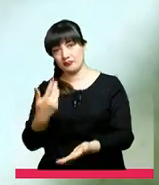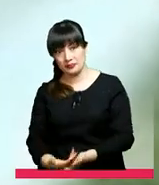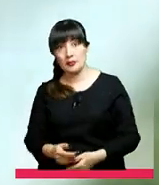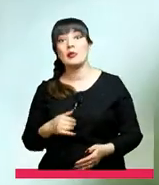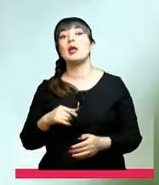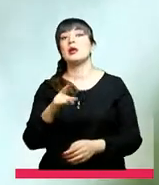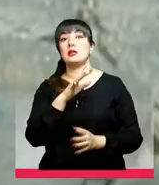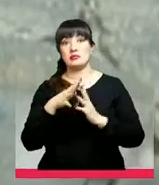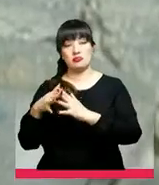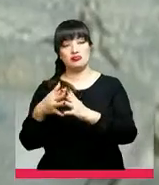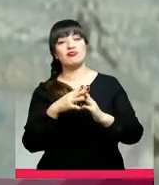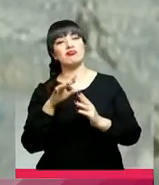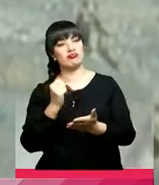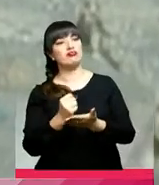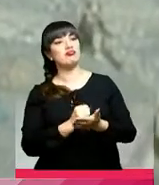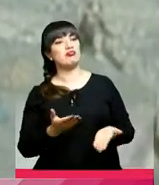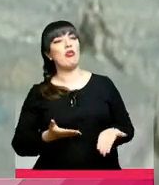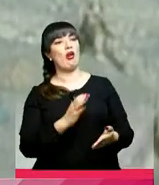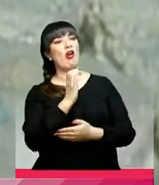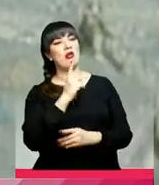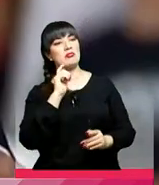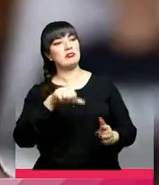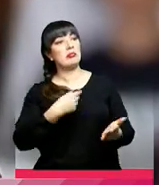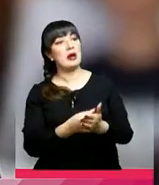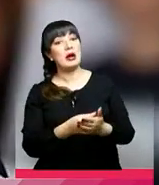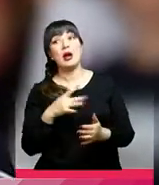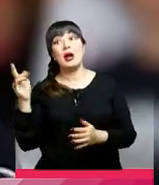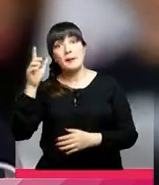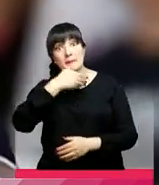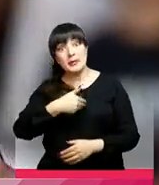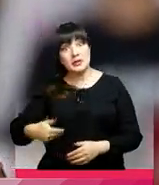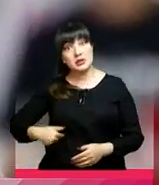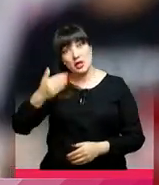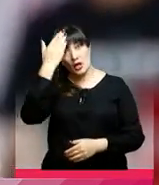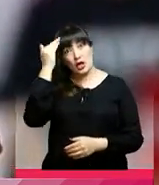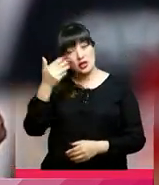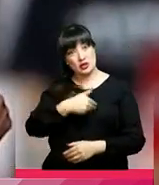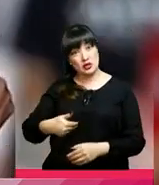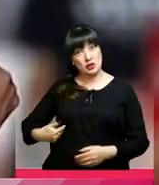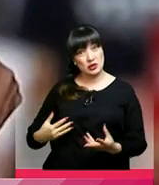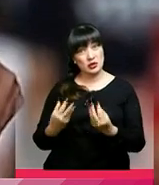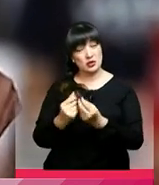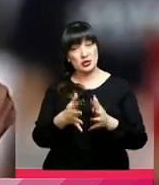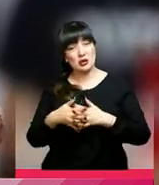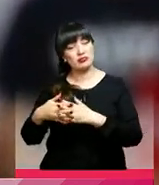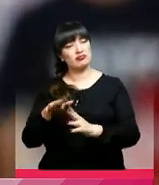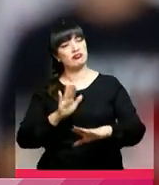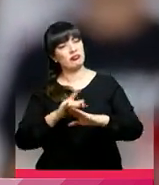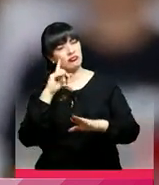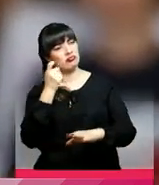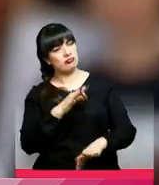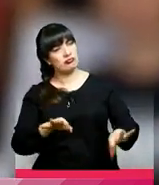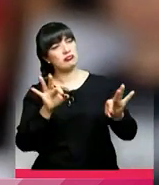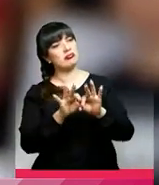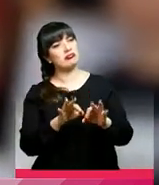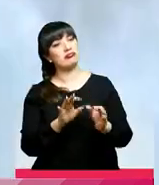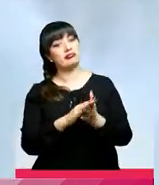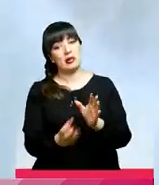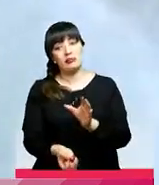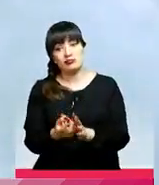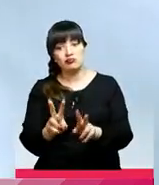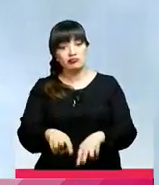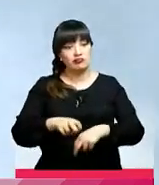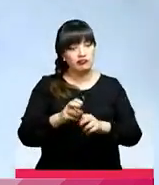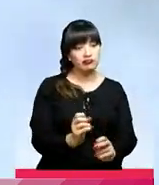drogas ilícitas. Sin embargo, el presidente de Estados Unidos, Donald Trump, hizo un llamado al gobierno debido a que la producción de cultivos ilícitos aún